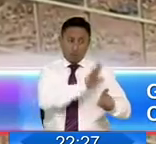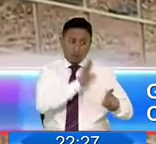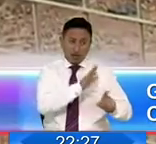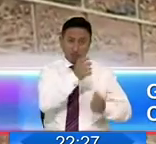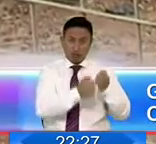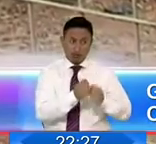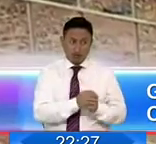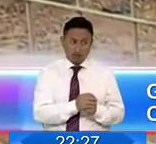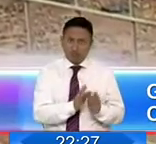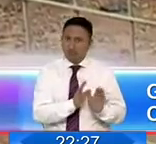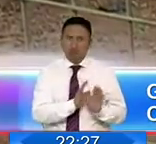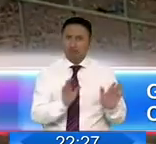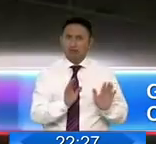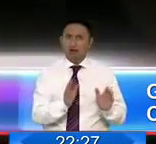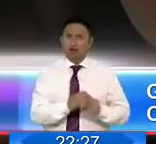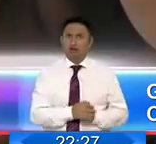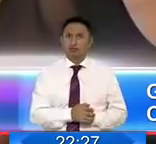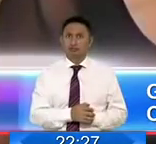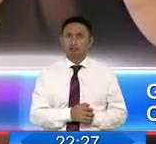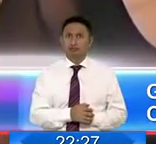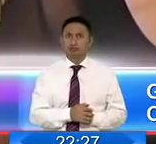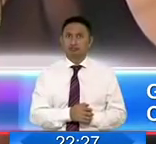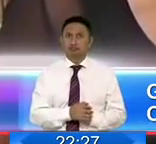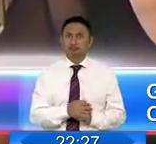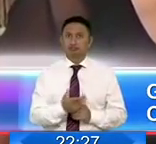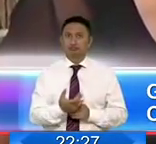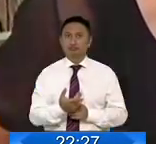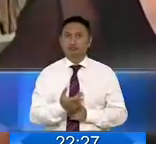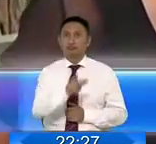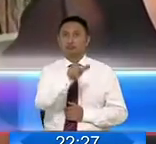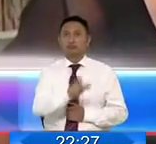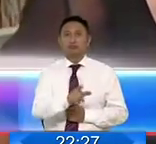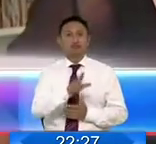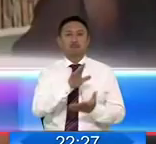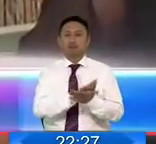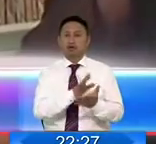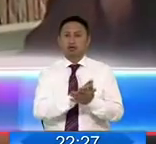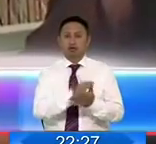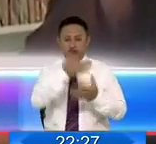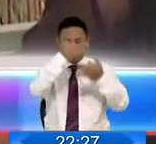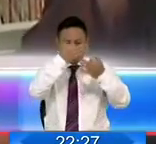con terceras personas. Siempre una persona tranquila, honesta,